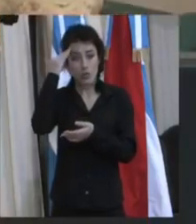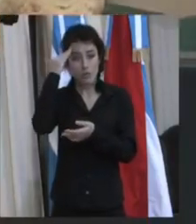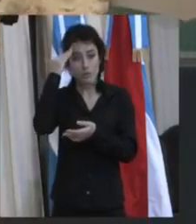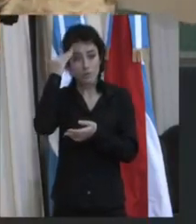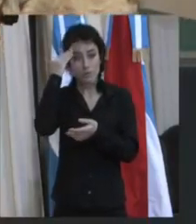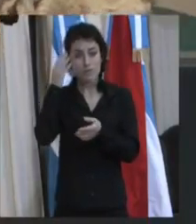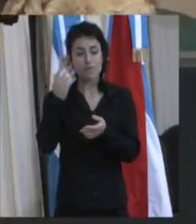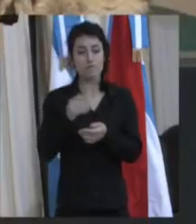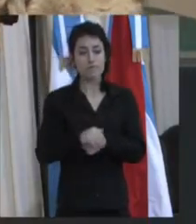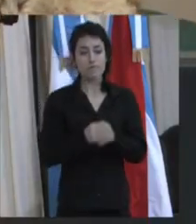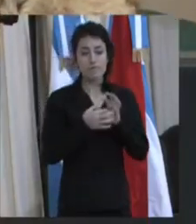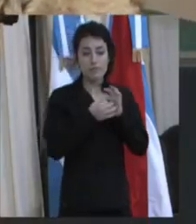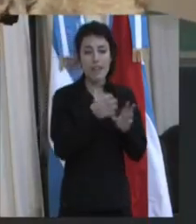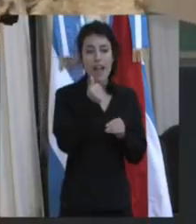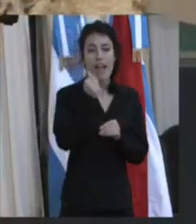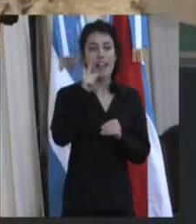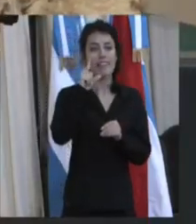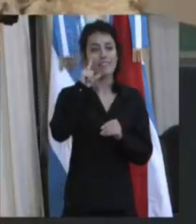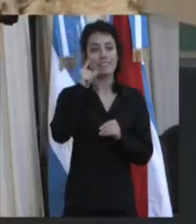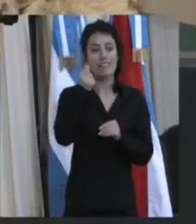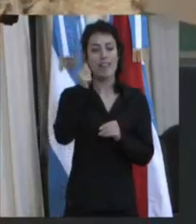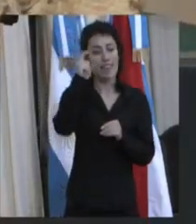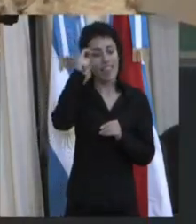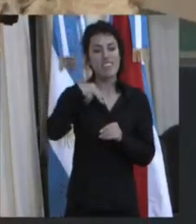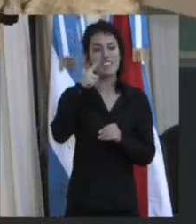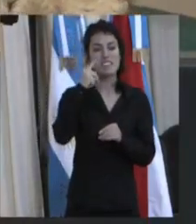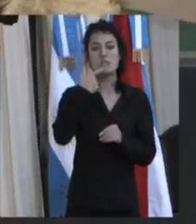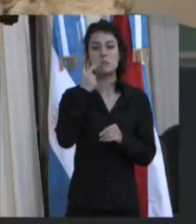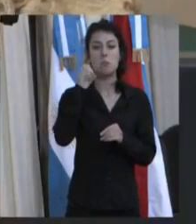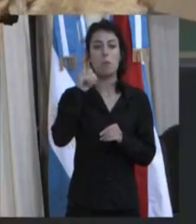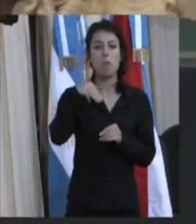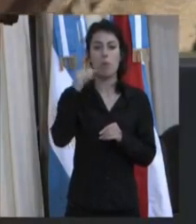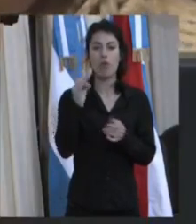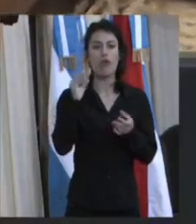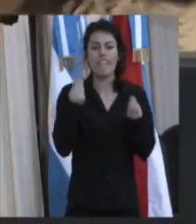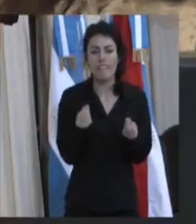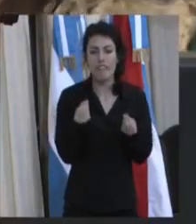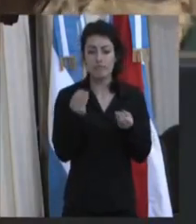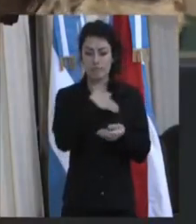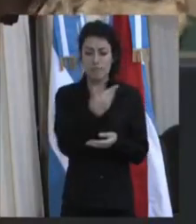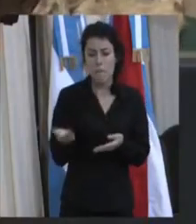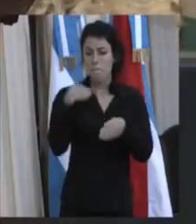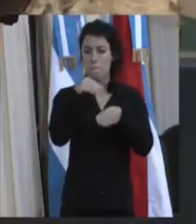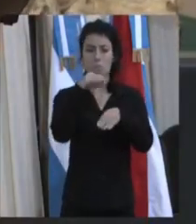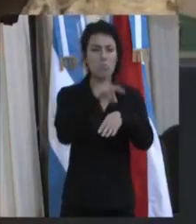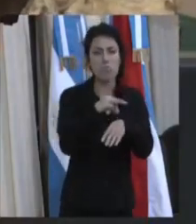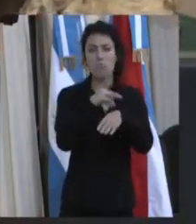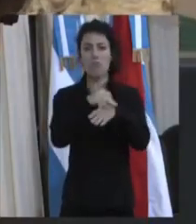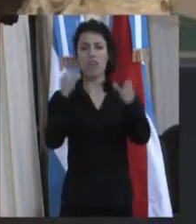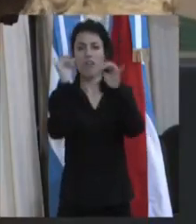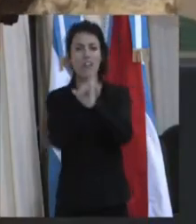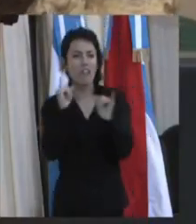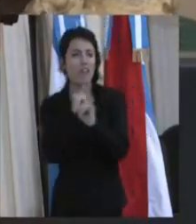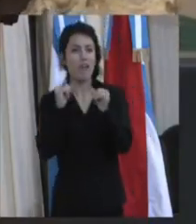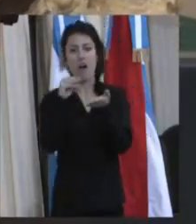está asociado al arielismo, que es este impulso de que las universidades no tienen que formar solo a médicos, ingenieros y abogados, que son las